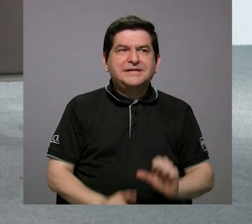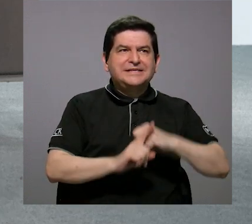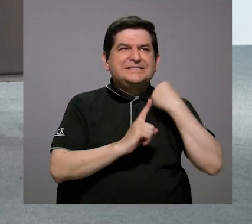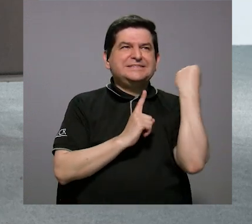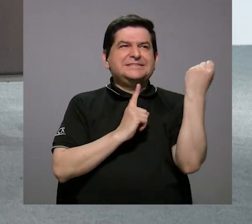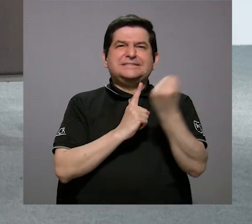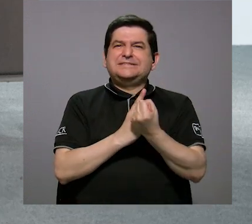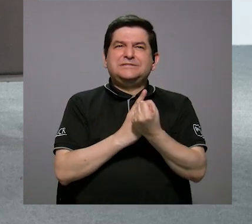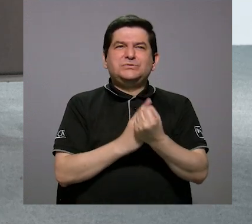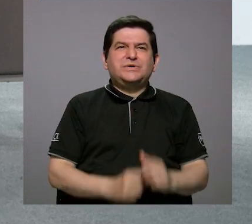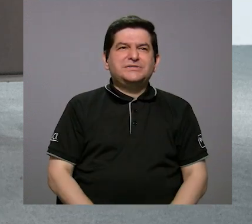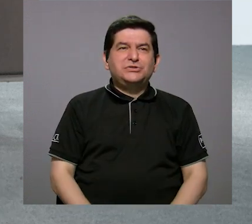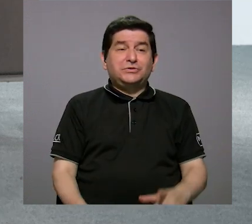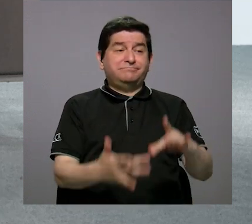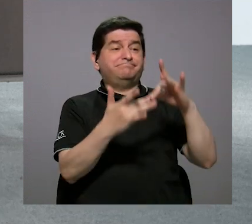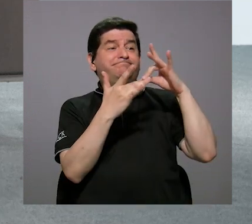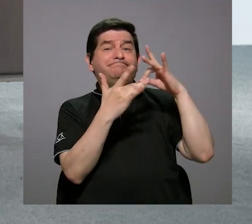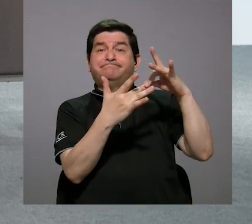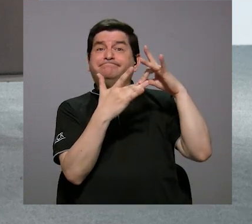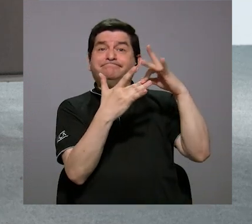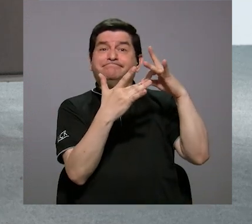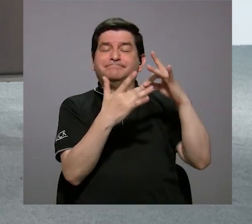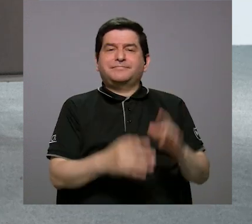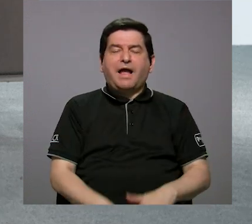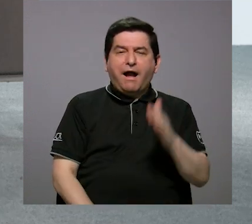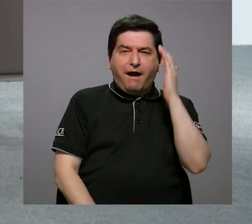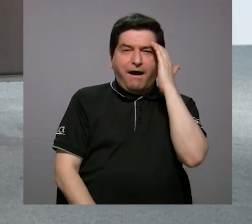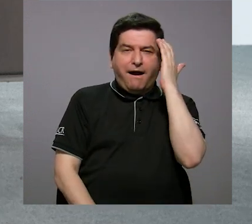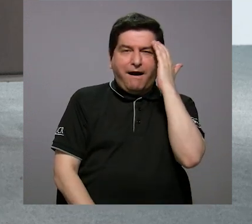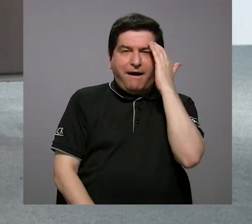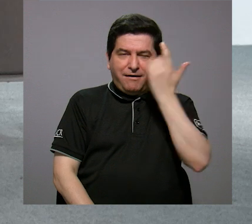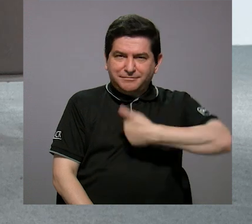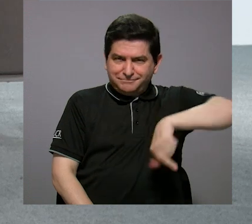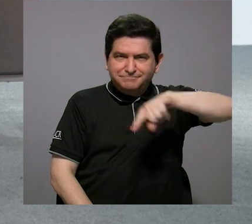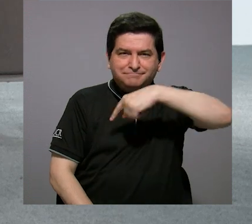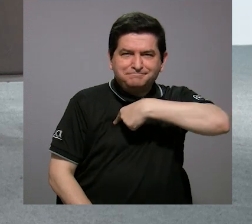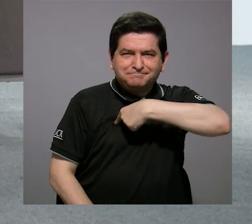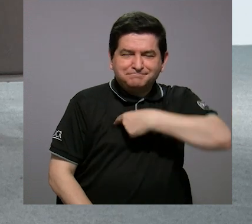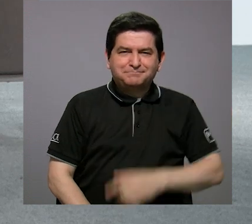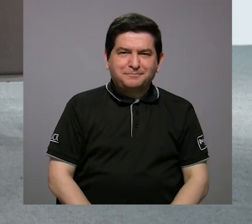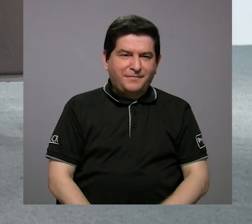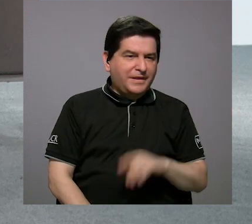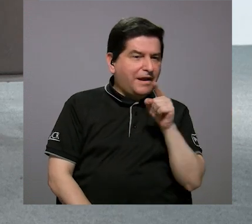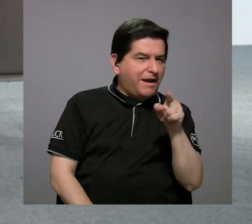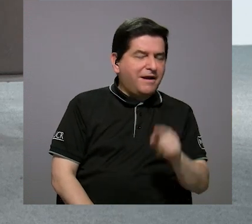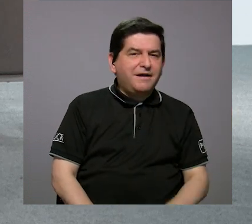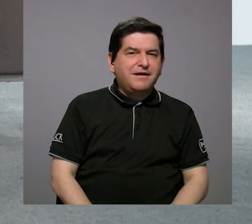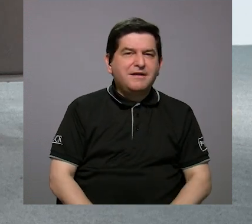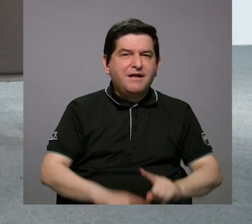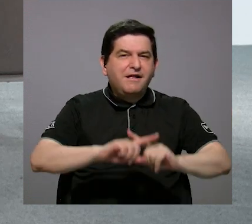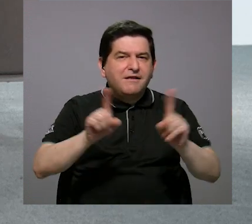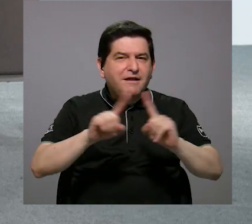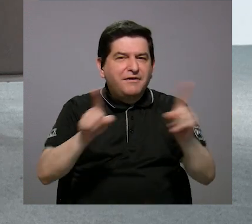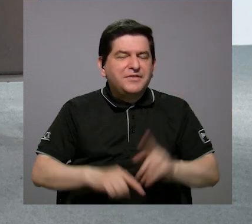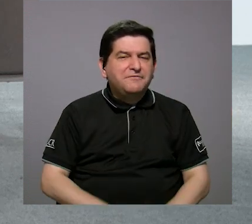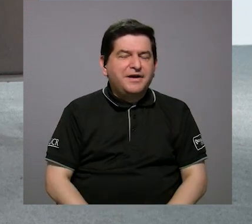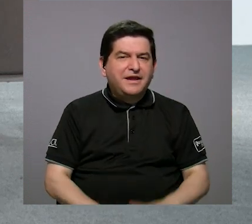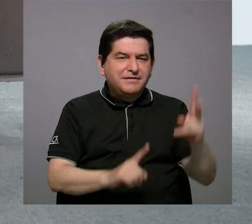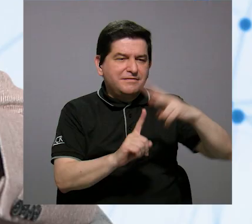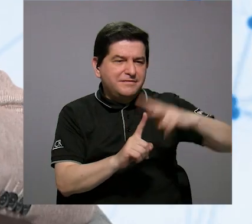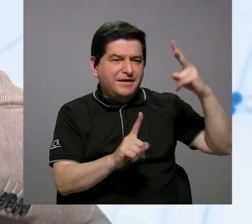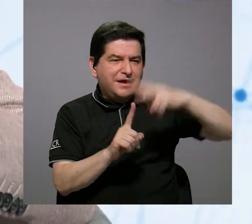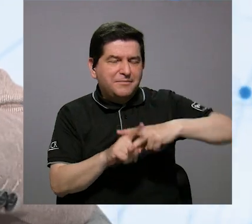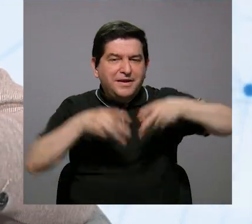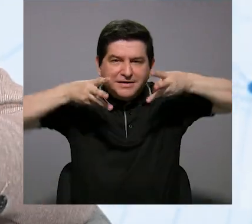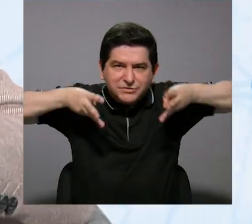una cuestión, digamos, particular de conocimiento, sabíamos que obedecían a diferentes